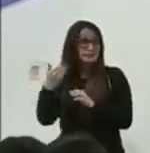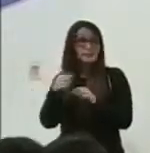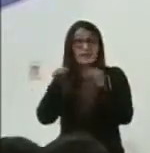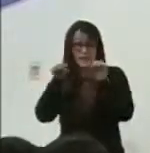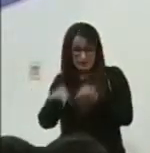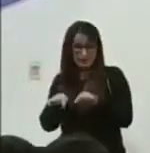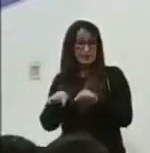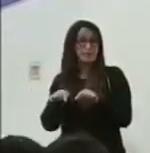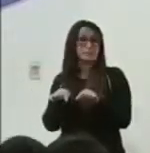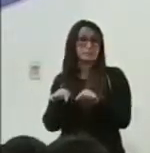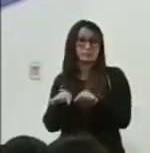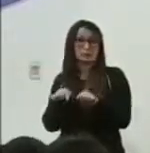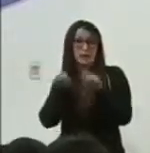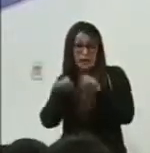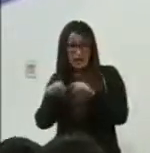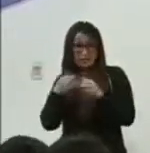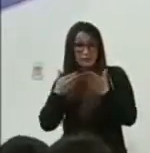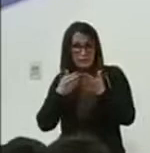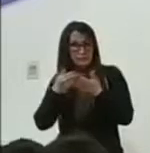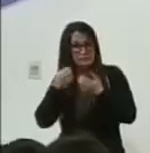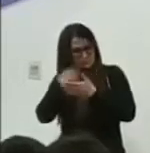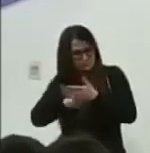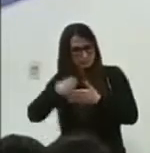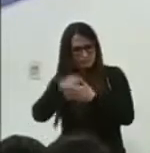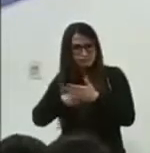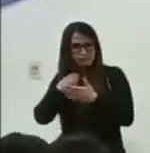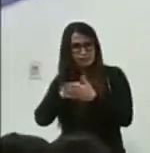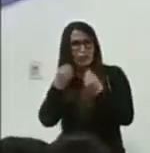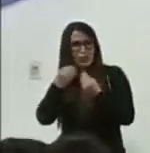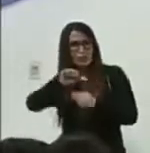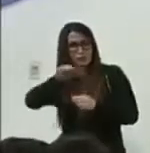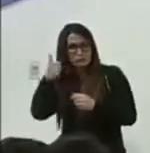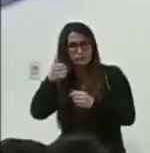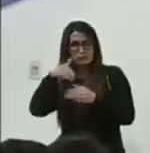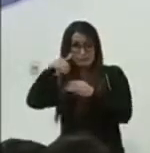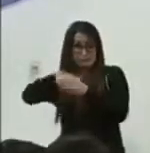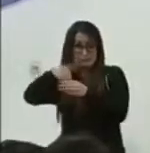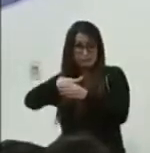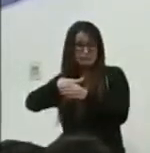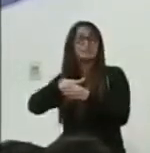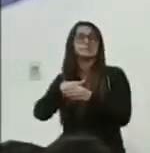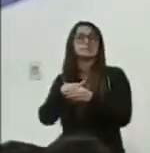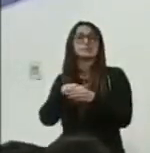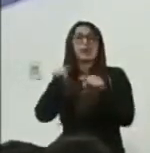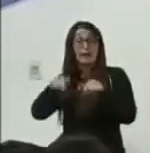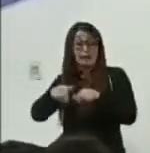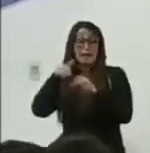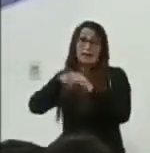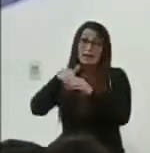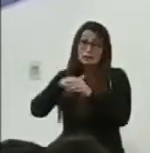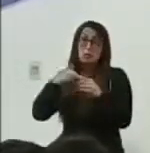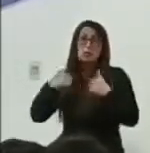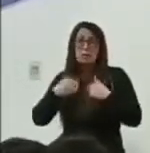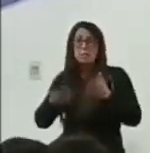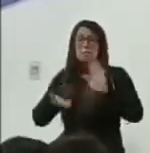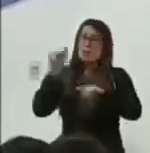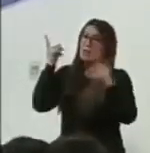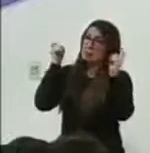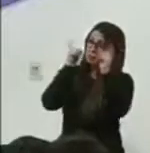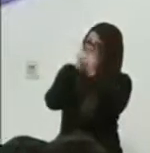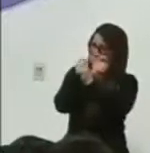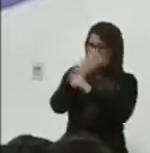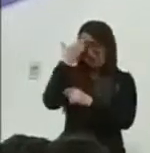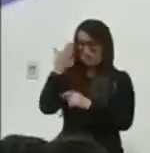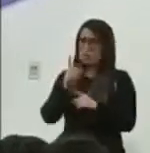Es ahí que se pelea la elección. Y esta elección, yo no creo que sea la más difícil que ha tenido